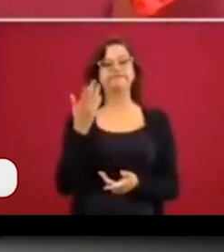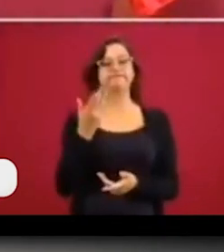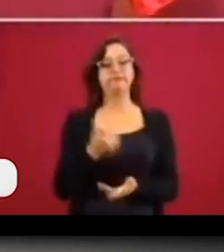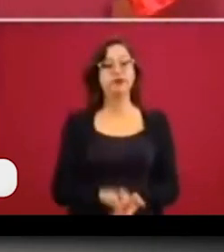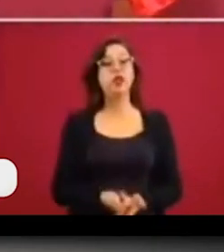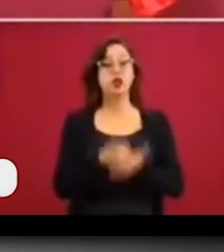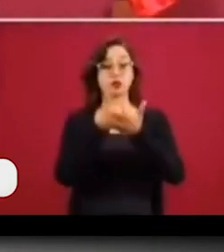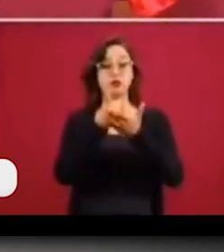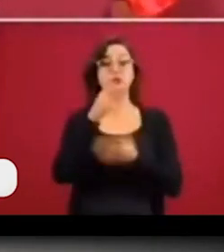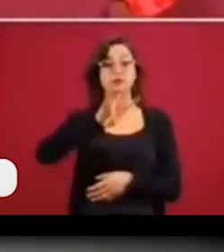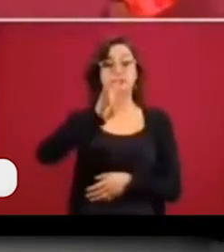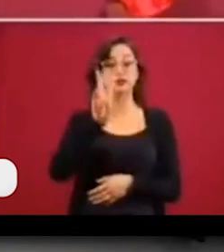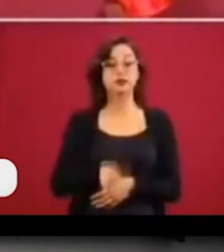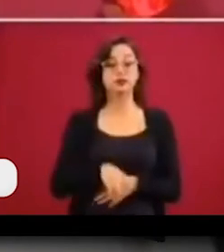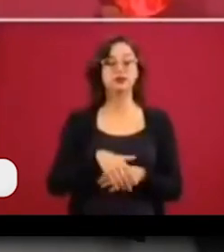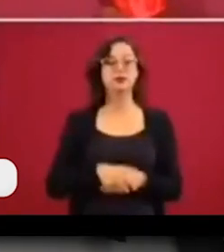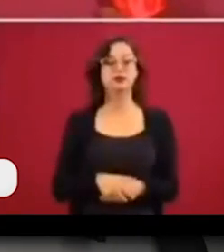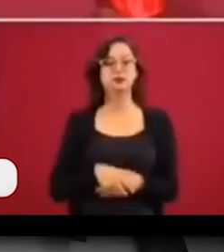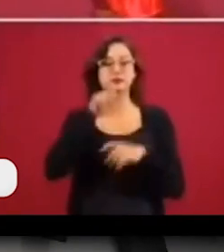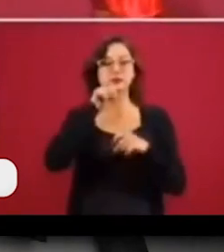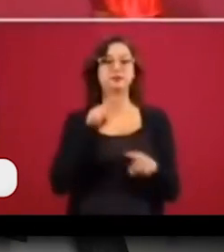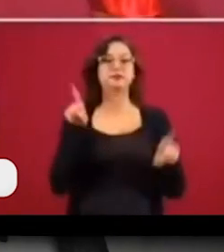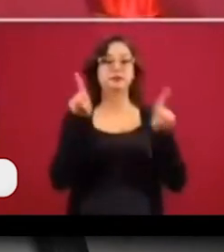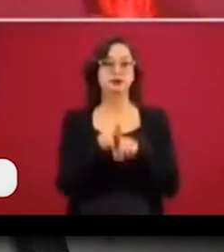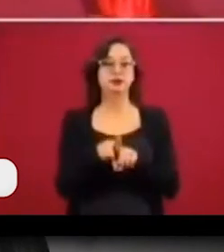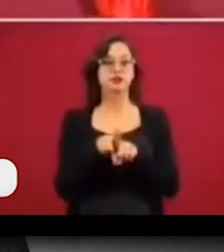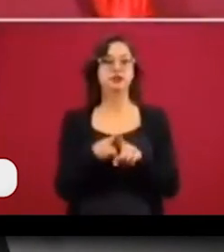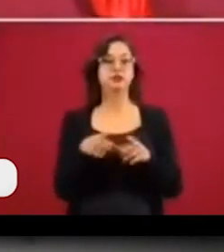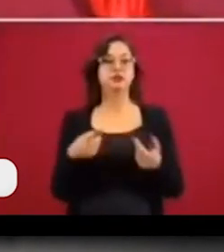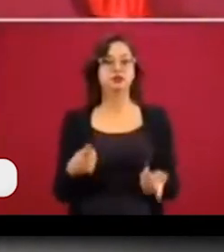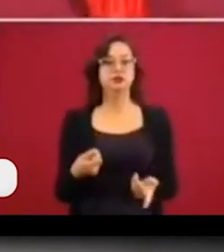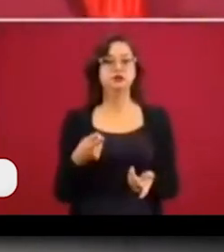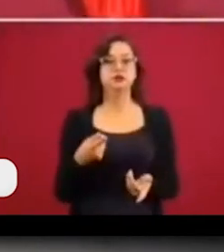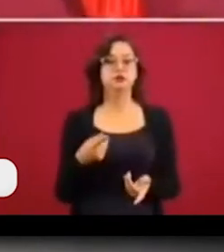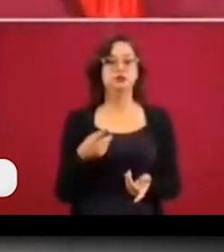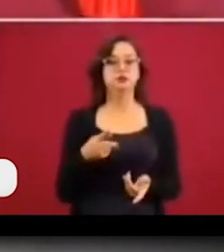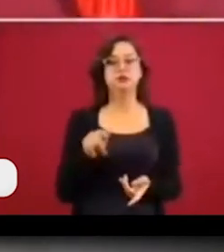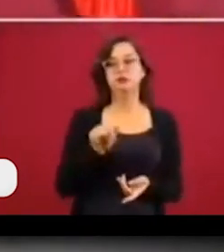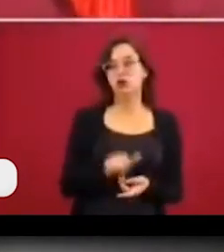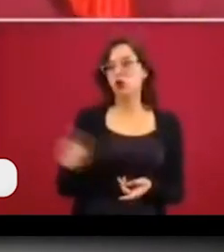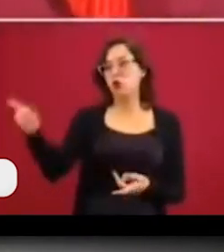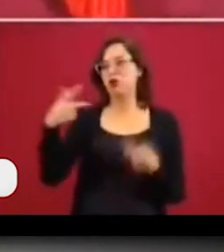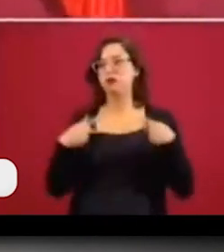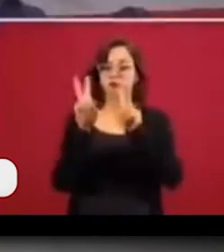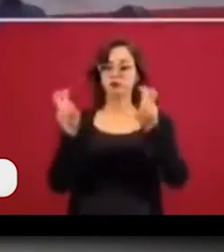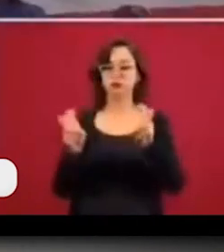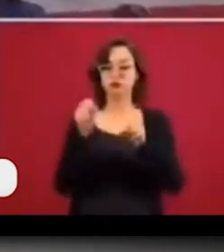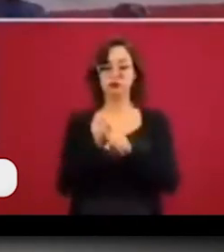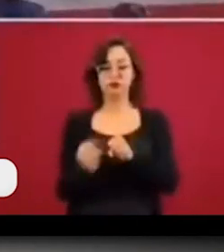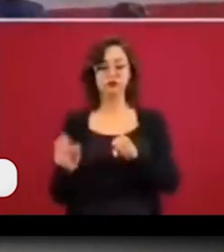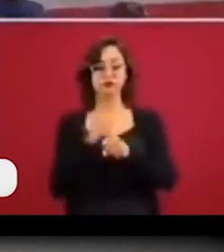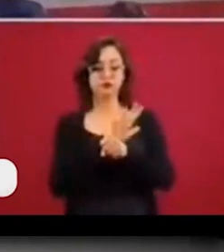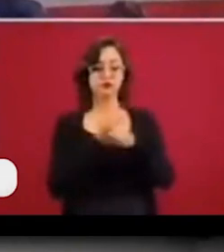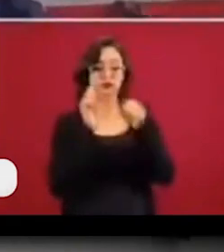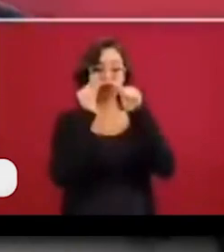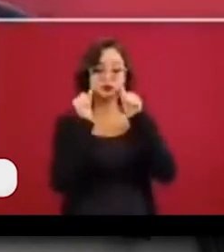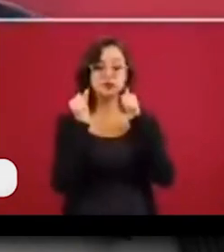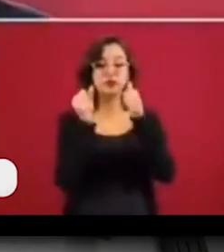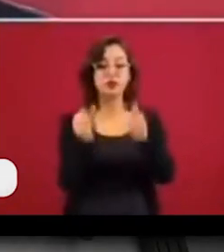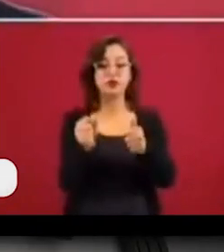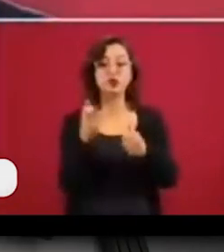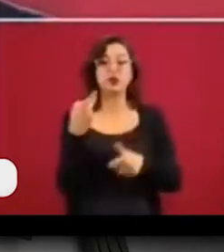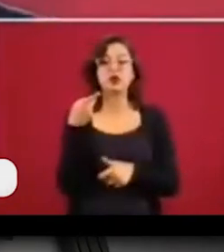Ayudan también el que piensen en el sufrimiento de las madres y de los familiares de las víctimas.